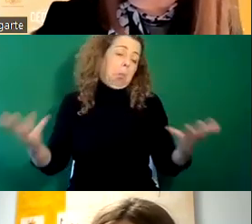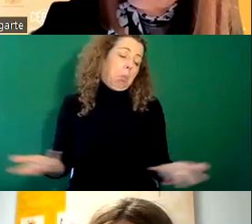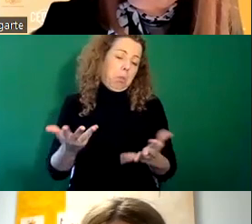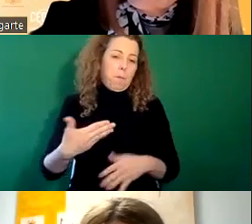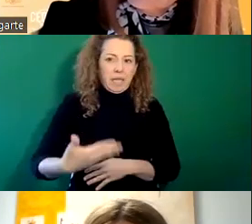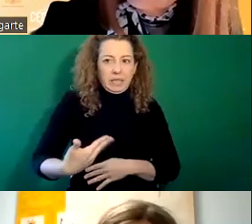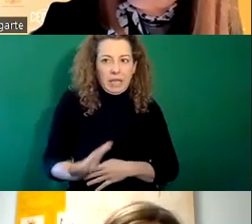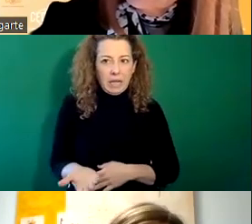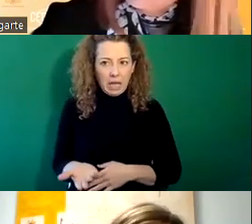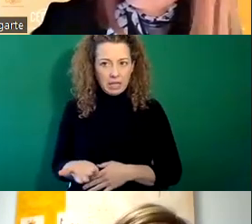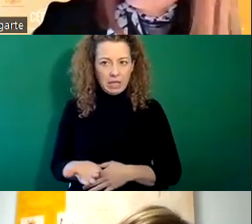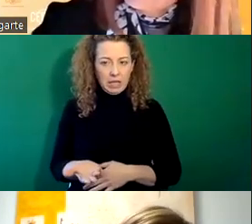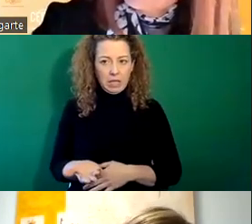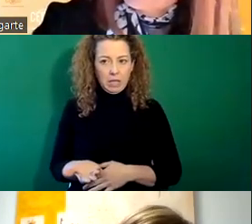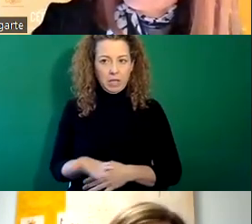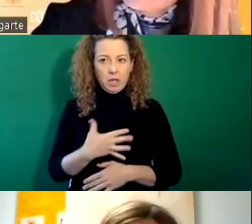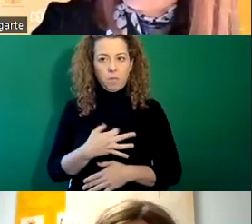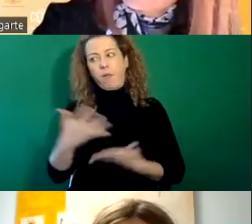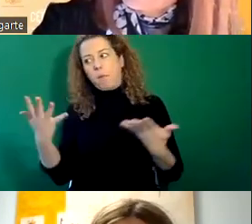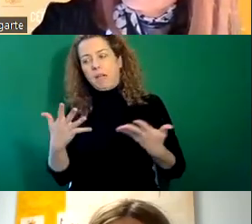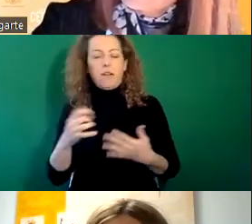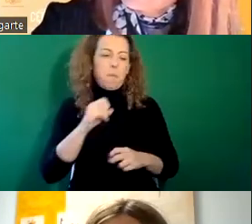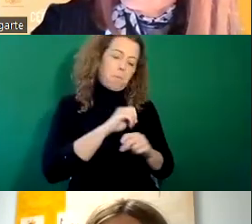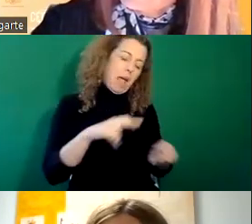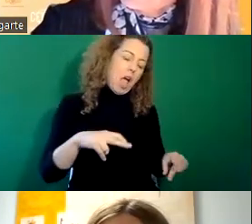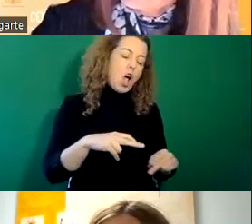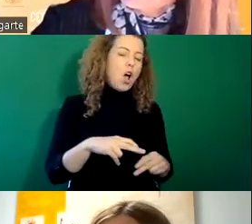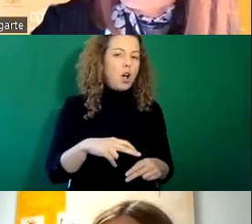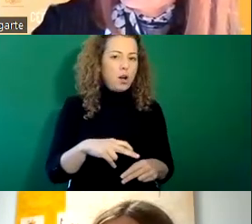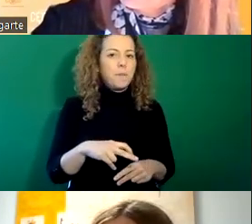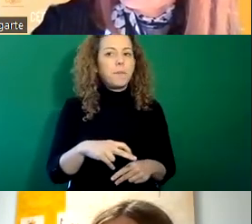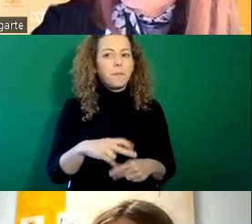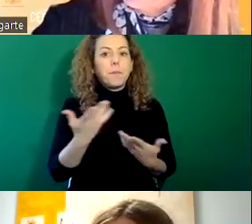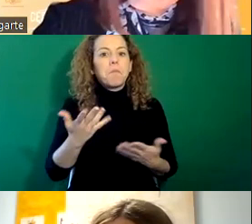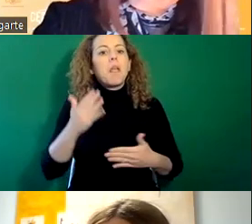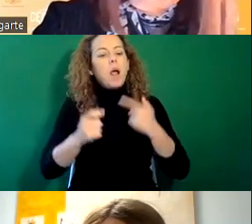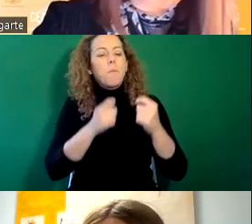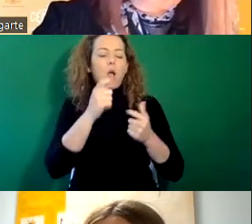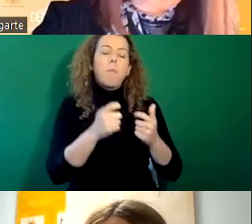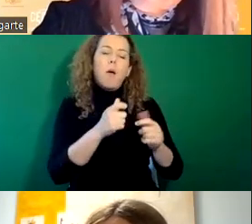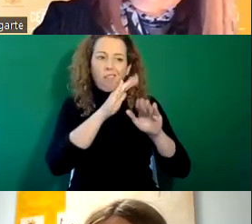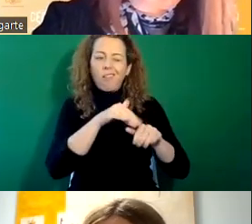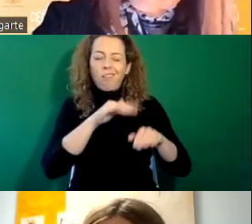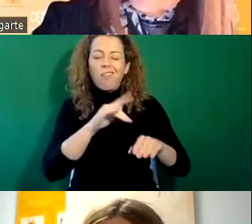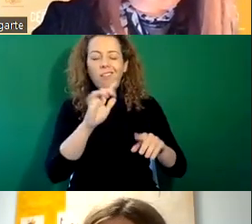grave, o más grave por el hecho de no llevar cinturón, y poco a poco nos las fuimos